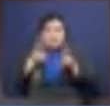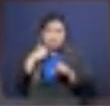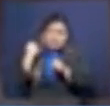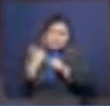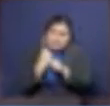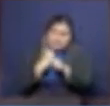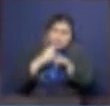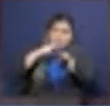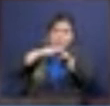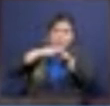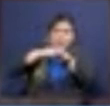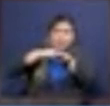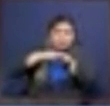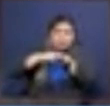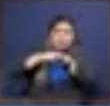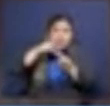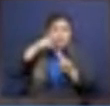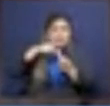transportistas,